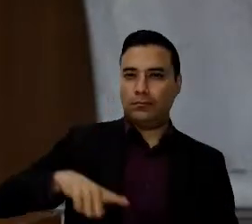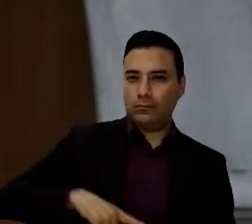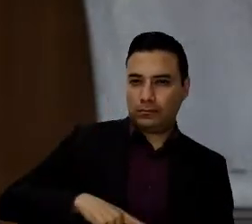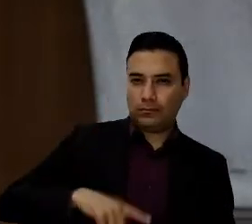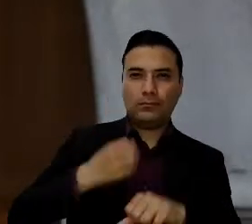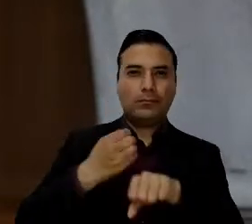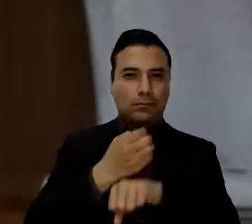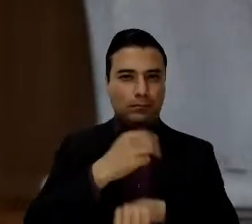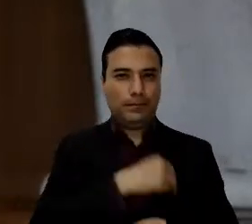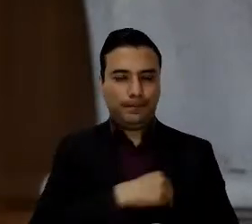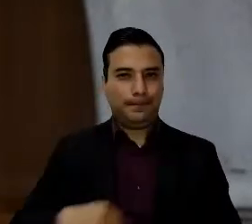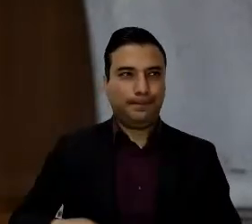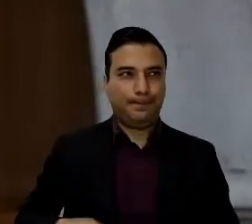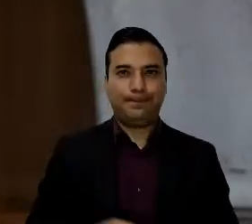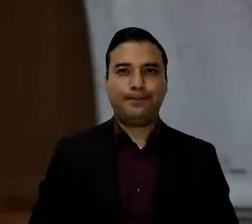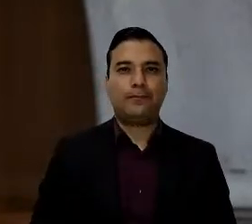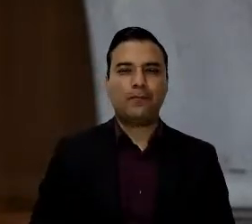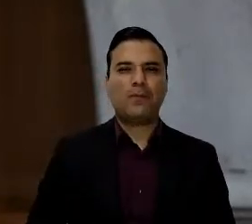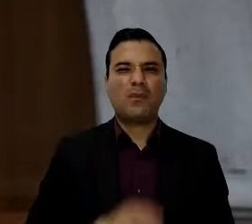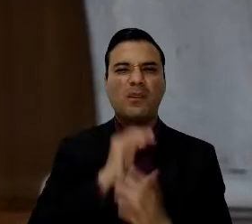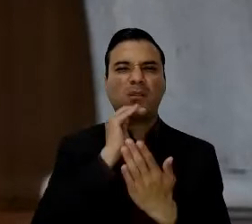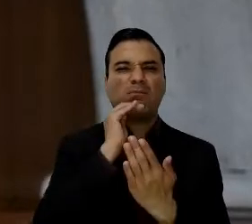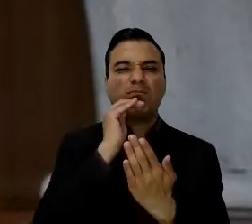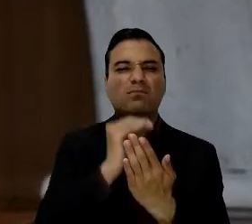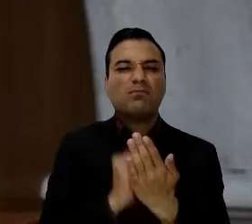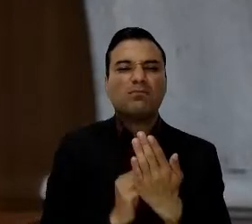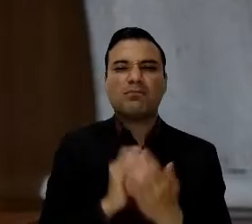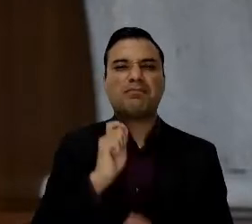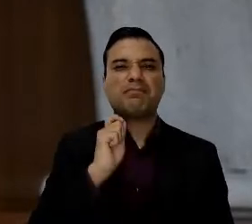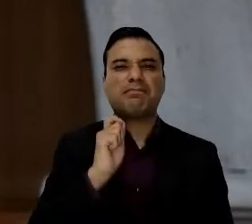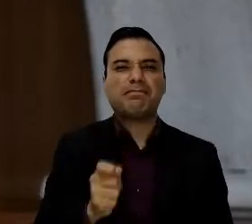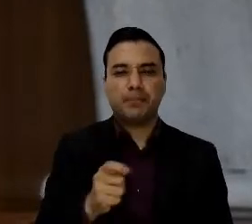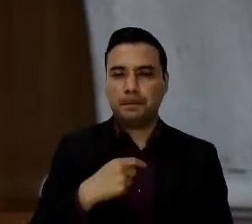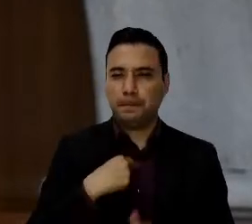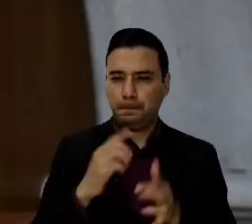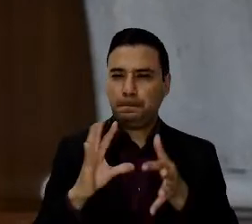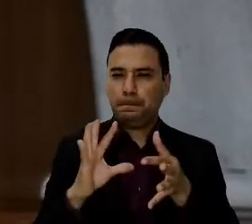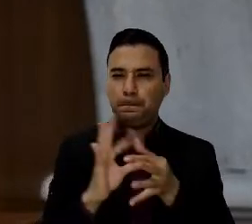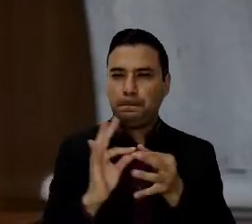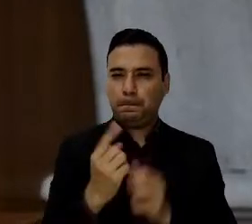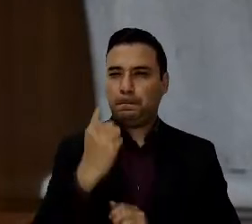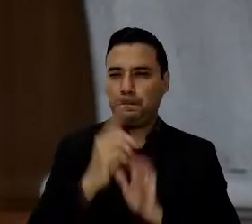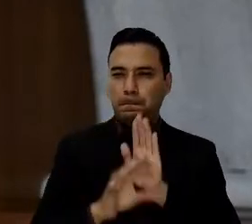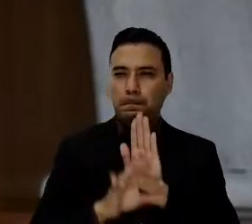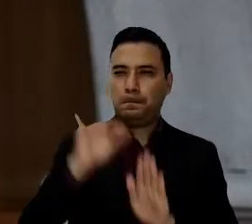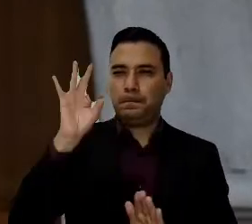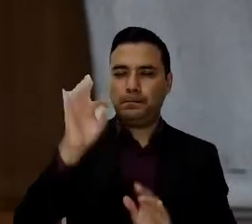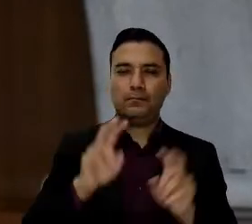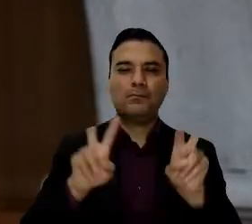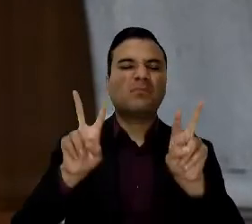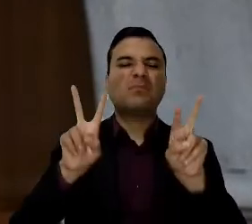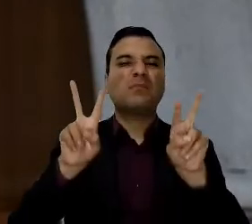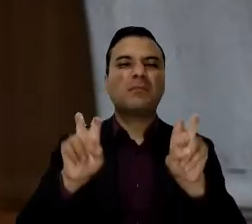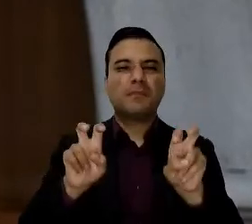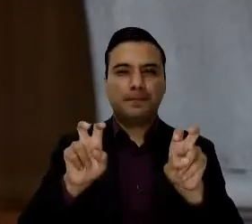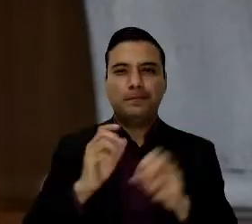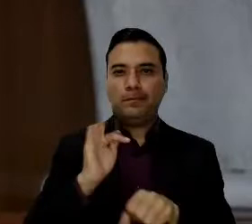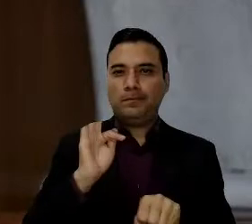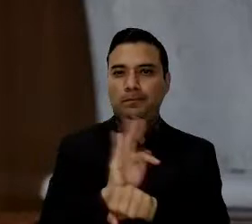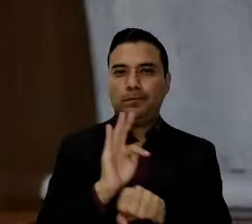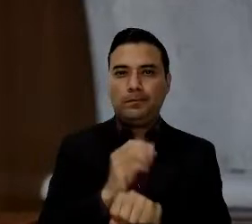municipales. Entre esos lineamientos, quiero destacar el relativo a las medidas para la protección del